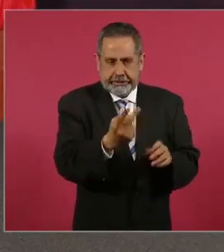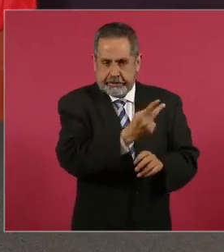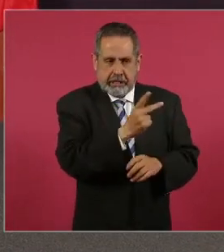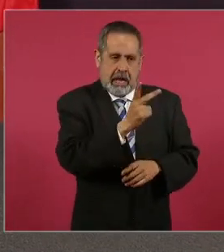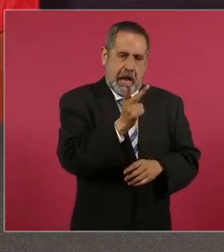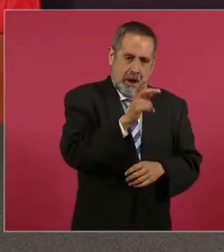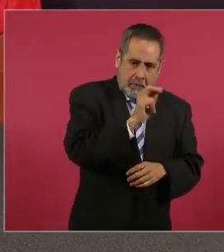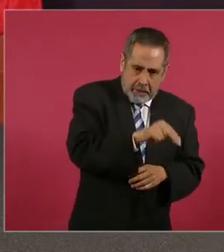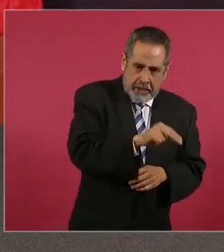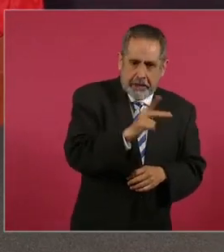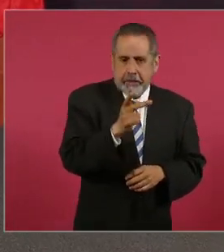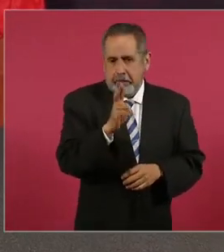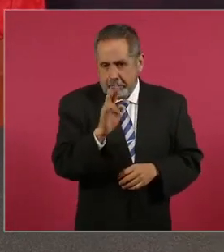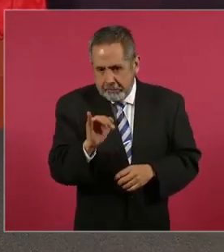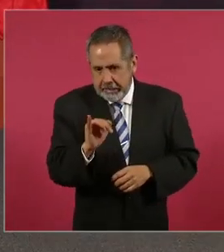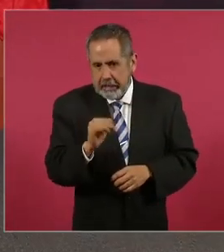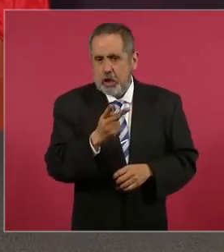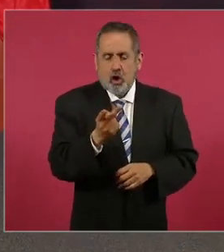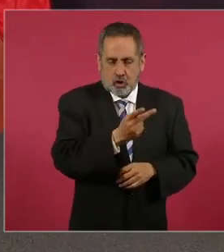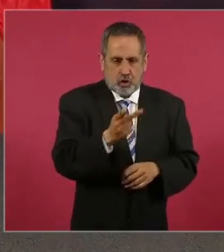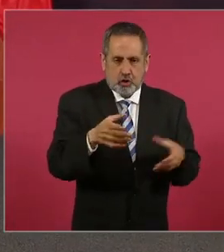pero lo